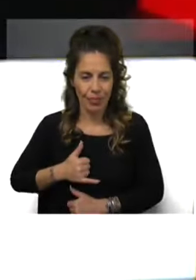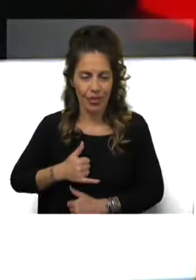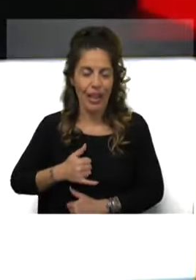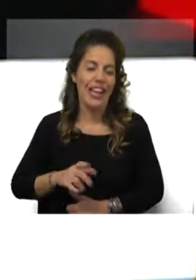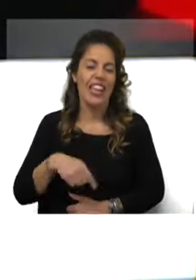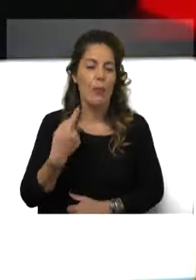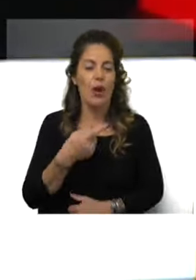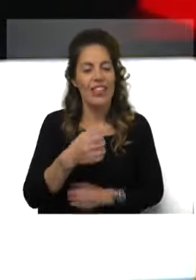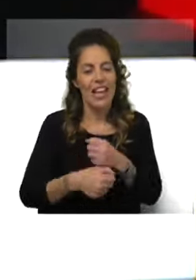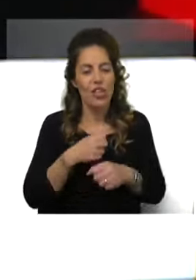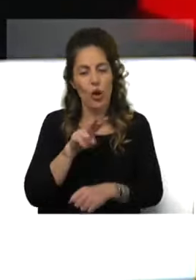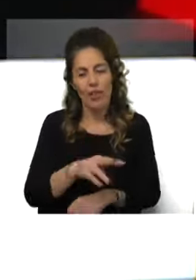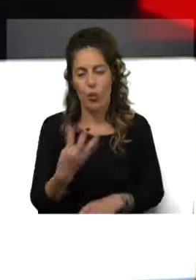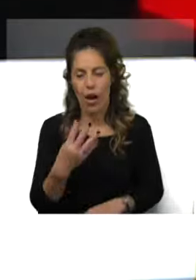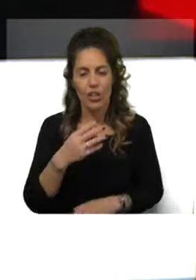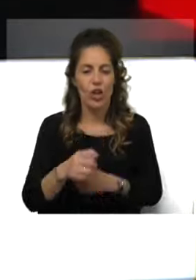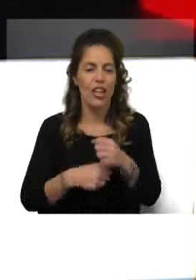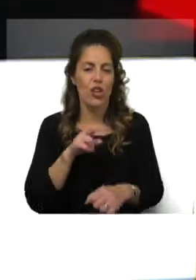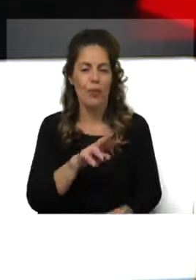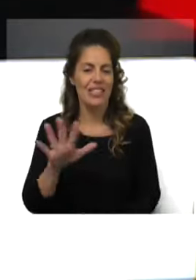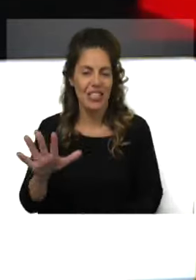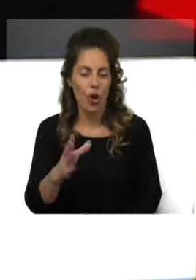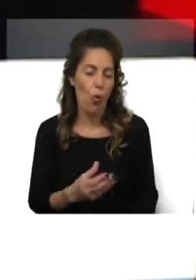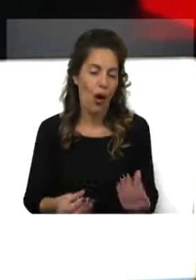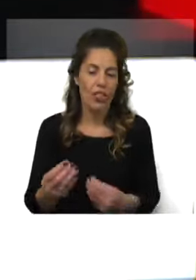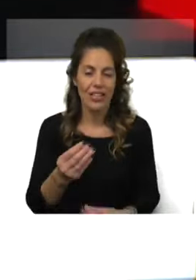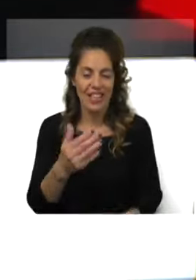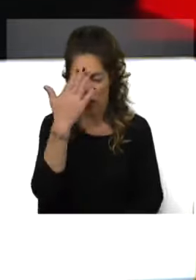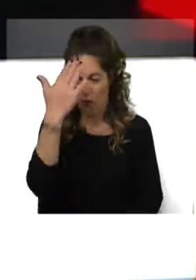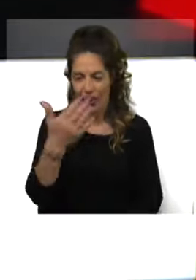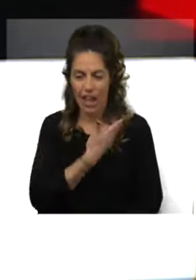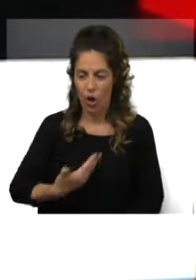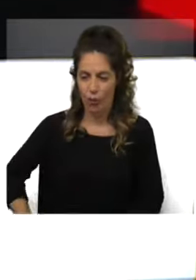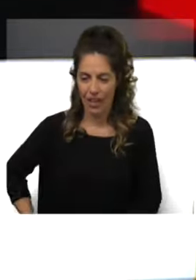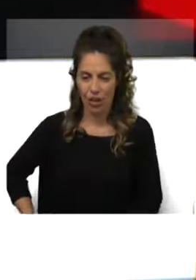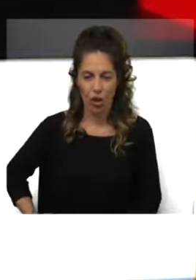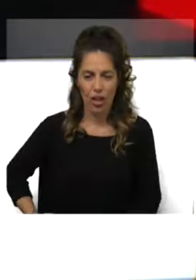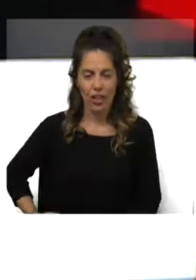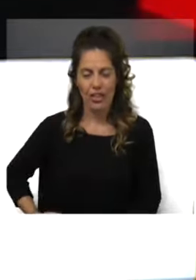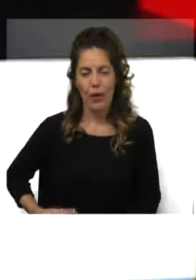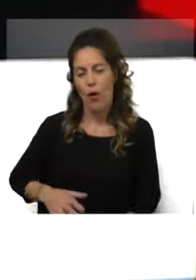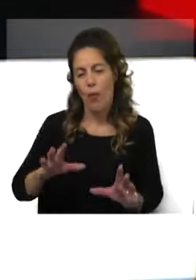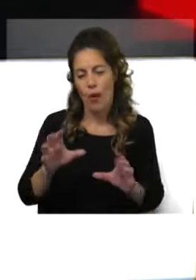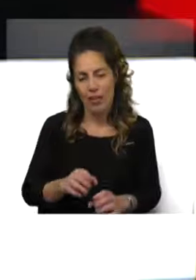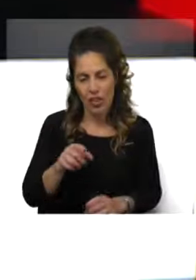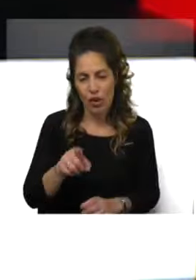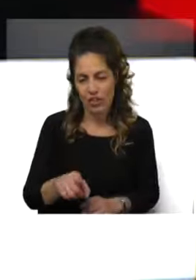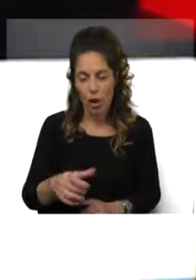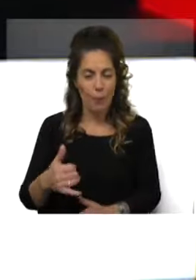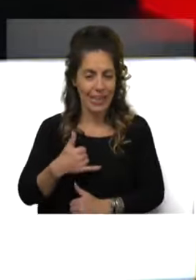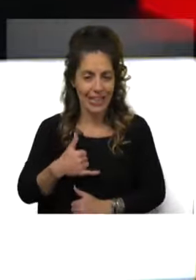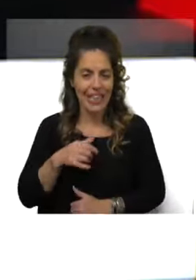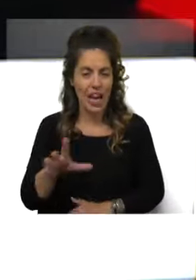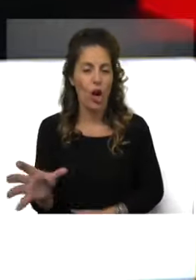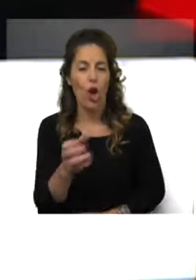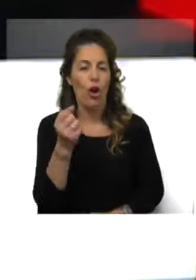2004 2005 cuando accede frente amp gobierno y sobre todo cuando empieza a pasar toda toda esa película que yo creo que dentro de la